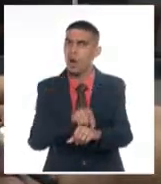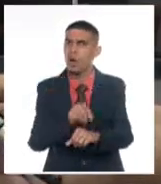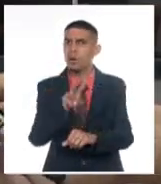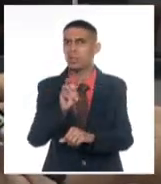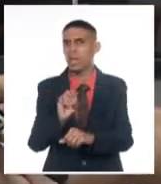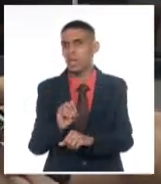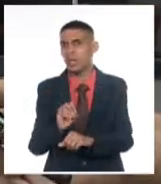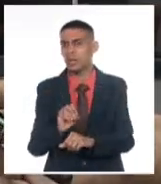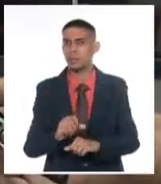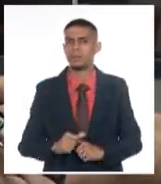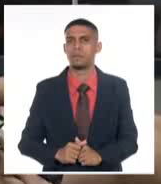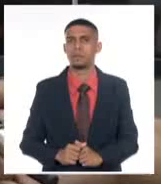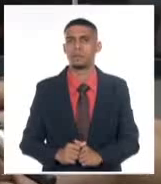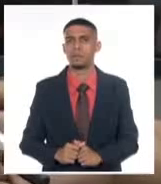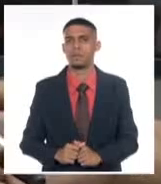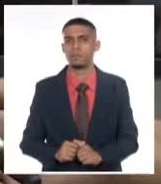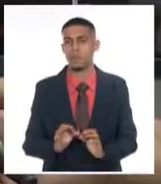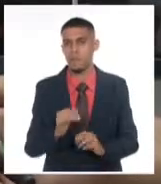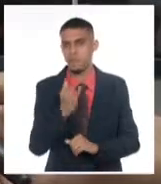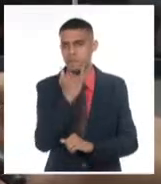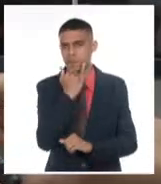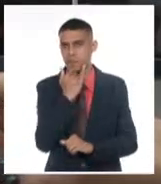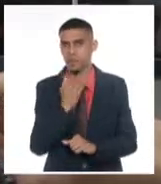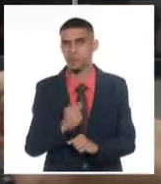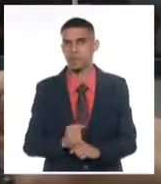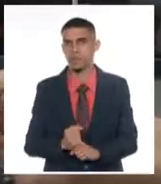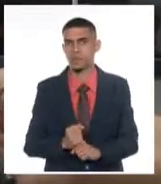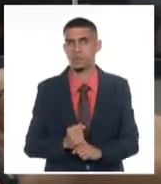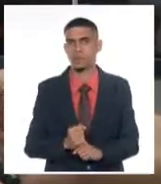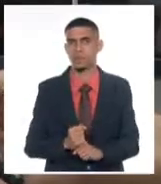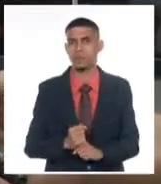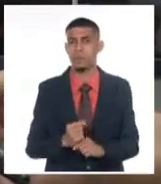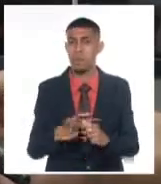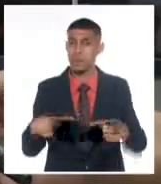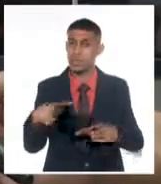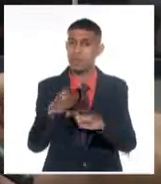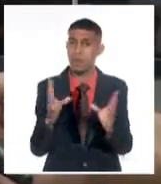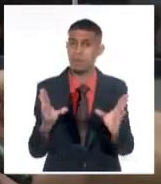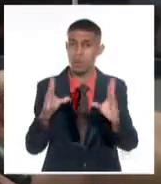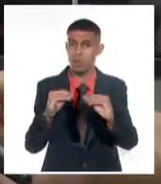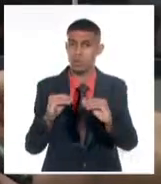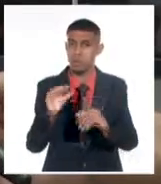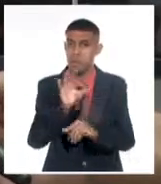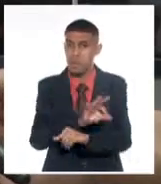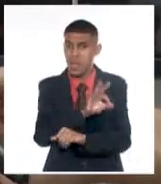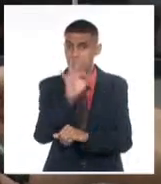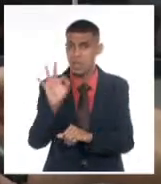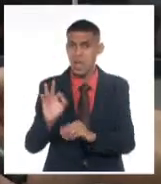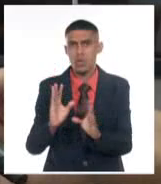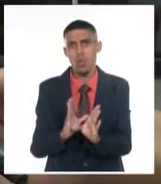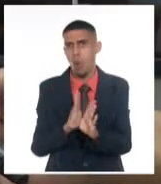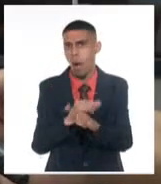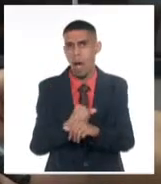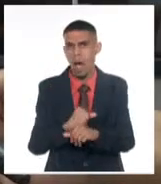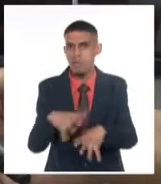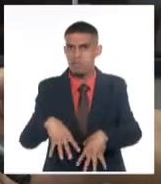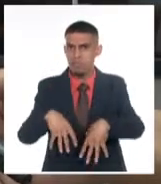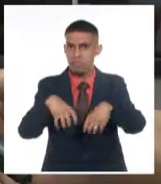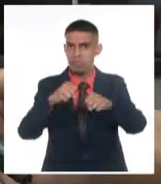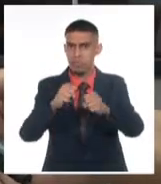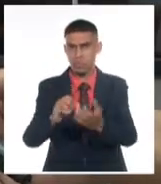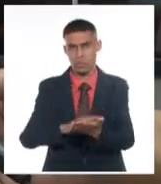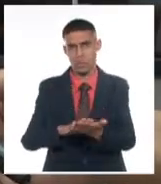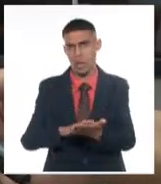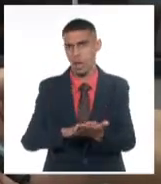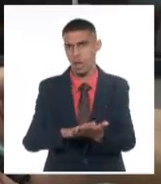2 horas de afectación que se concentran en la hora de la máxima demanda. El resto del día no estamos previendo que haya afectación al servicio, de mantenerse